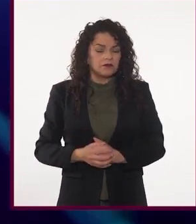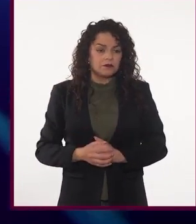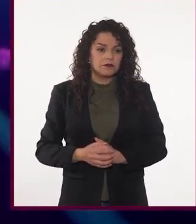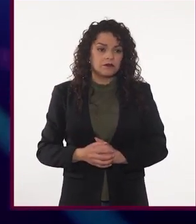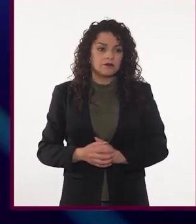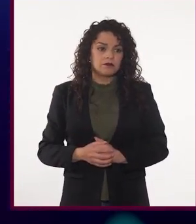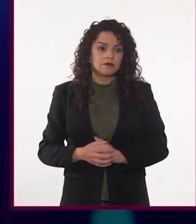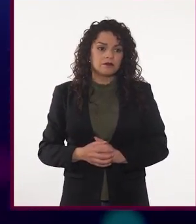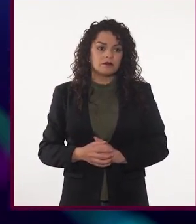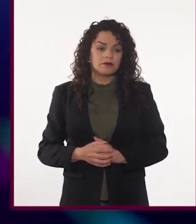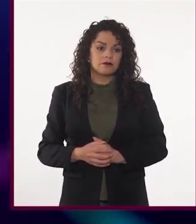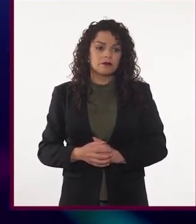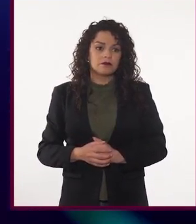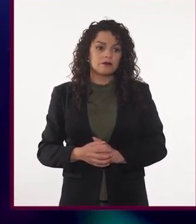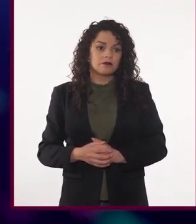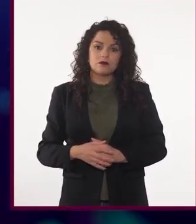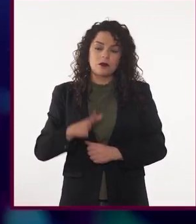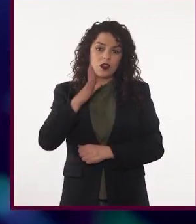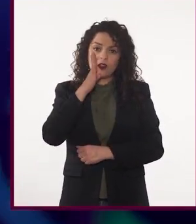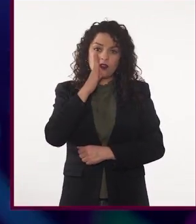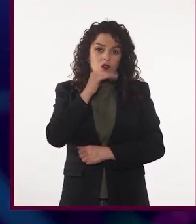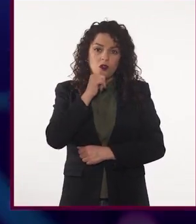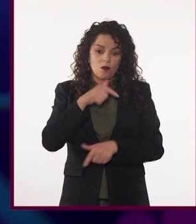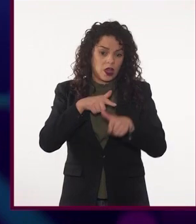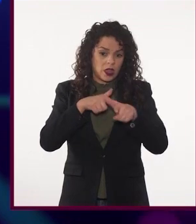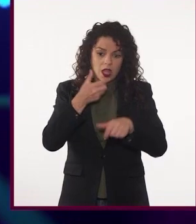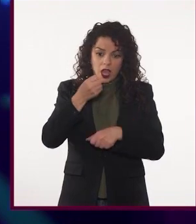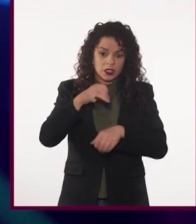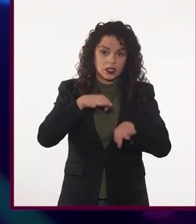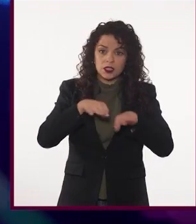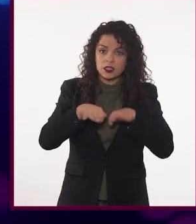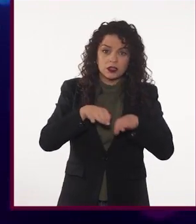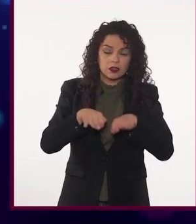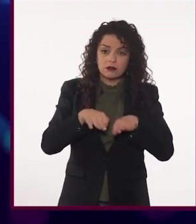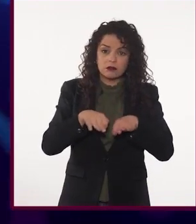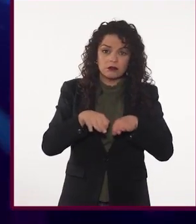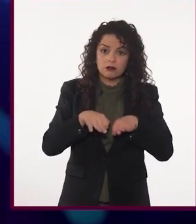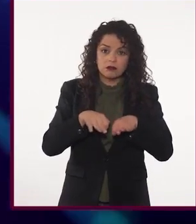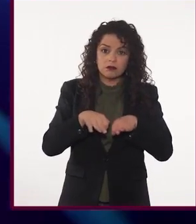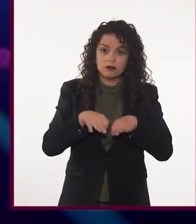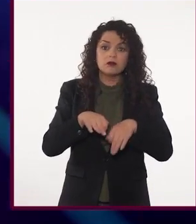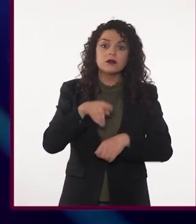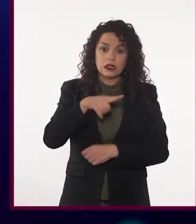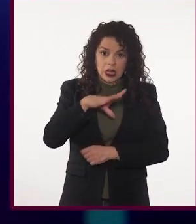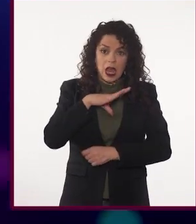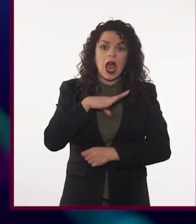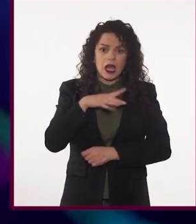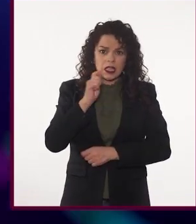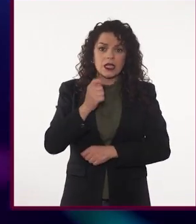señoras o señores, no pueden estar trabajando así. Tienen ustedes un permiso